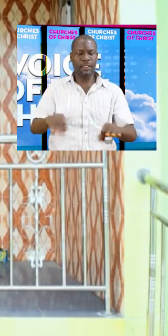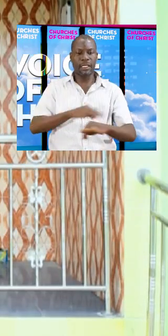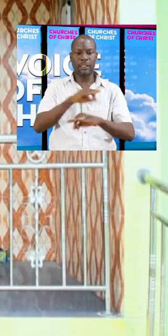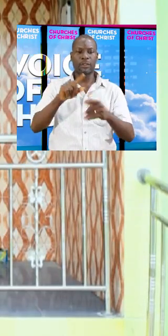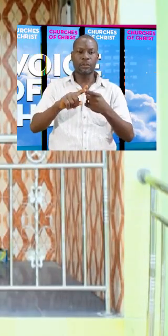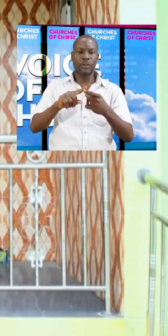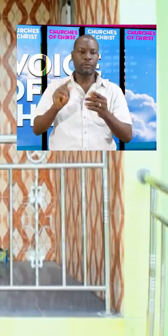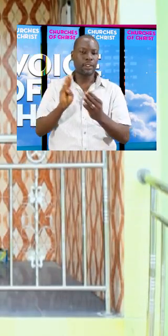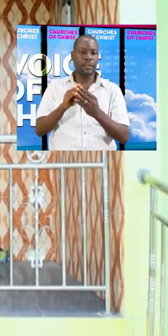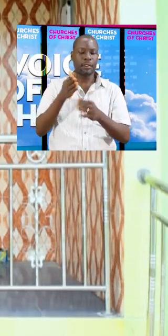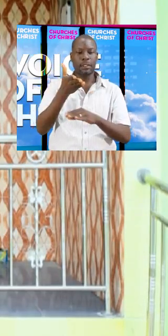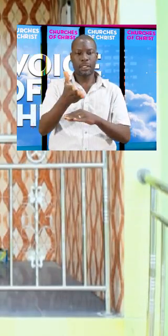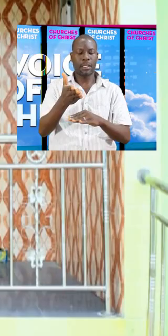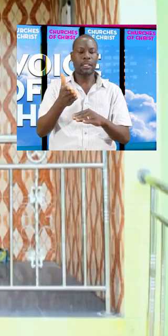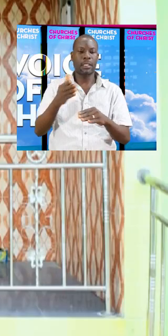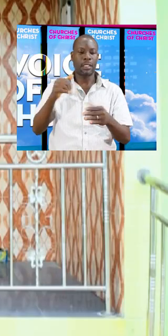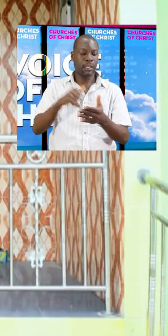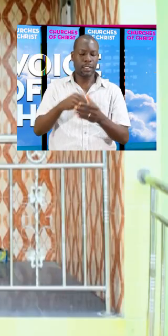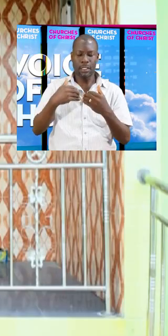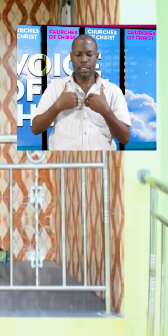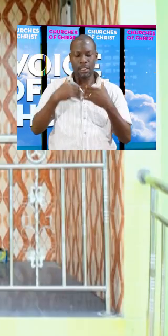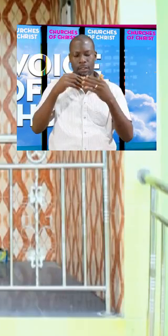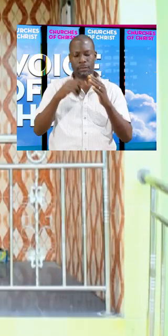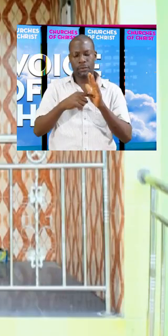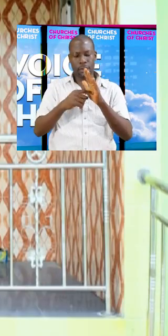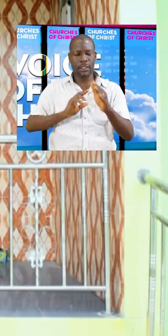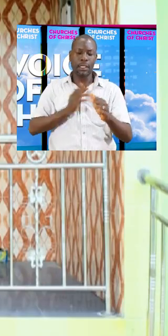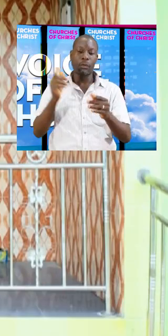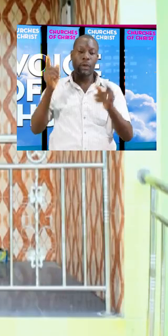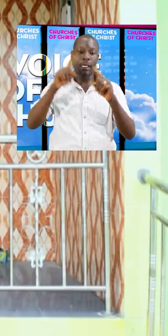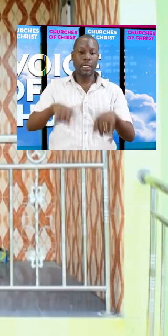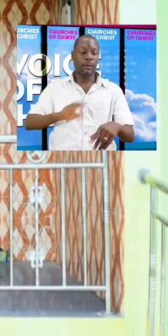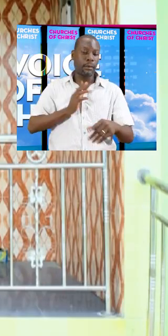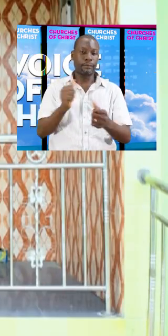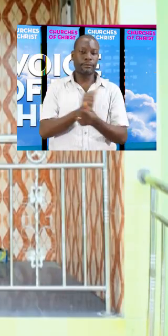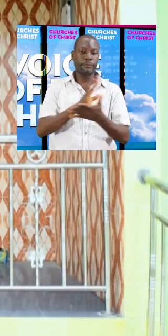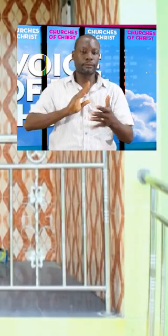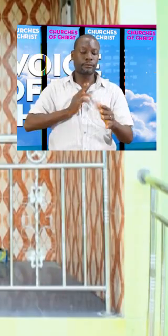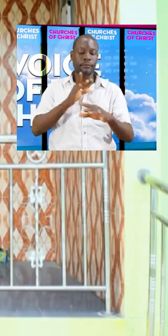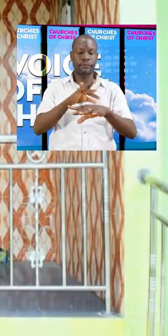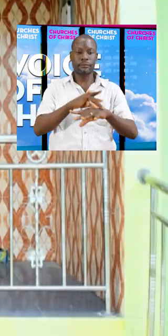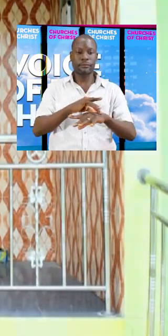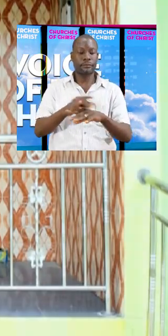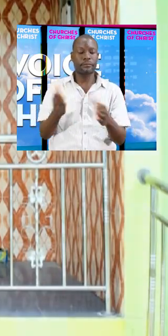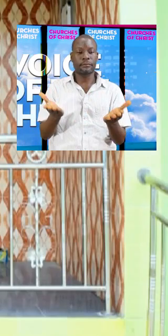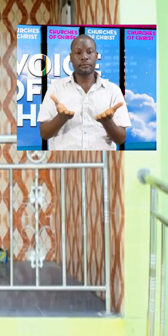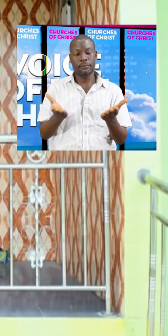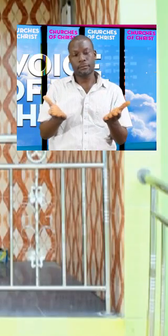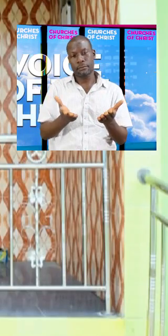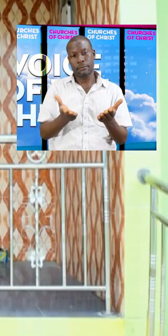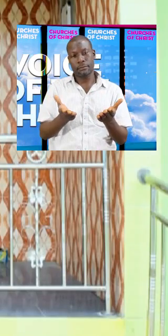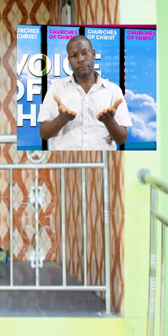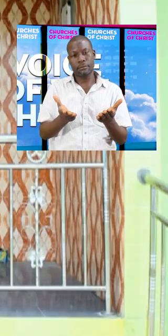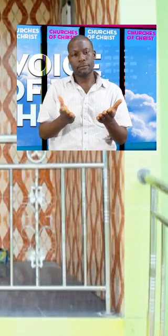ape se mi kuminya adi embre mu dwa maya sase ho do atom se